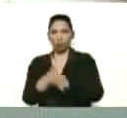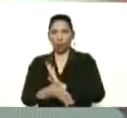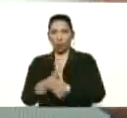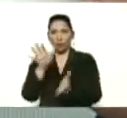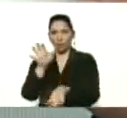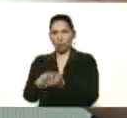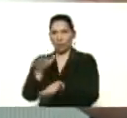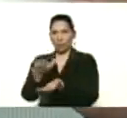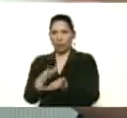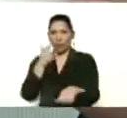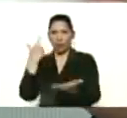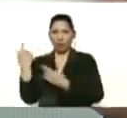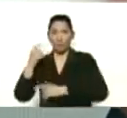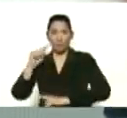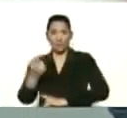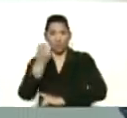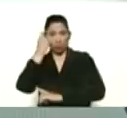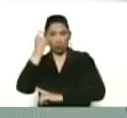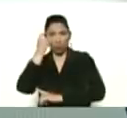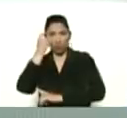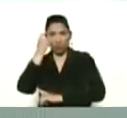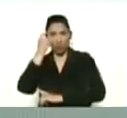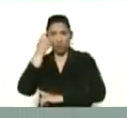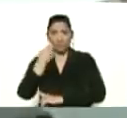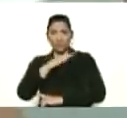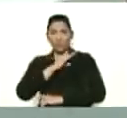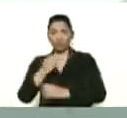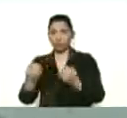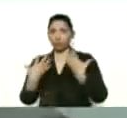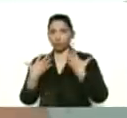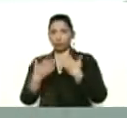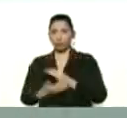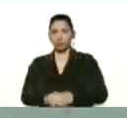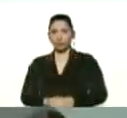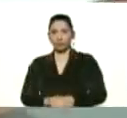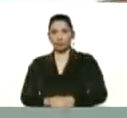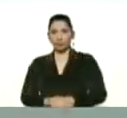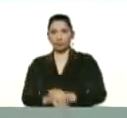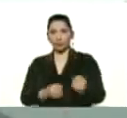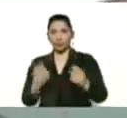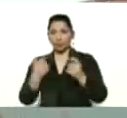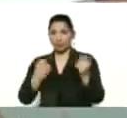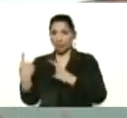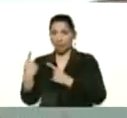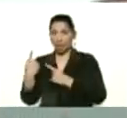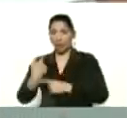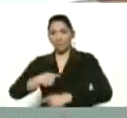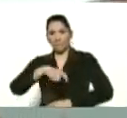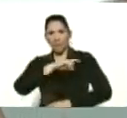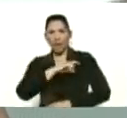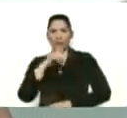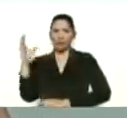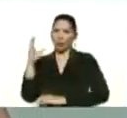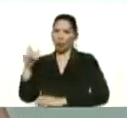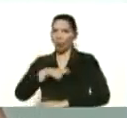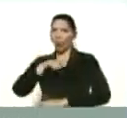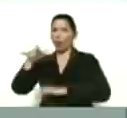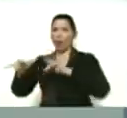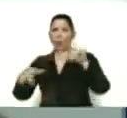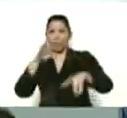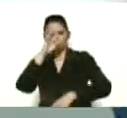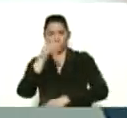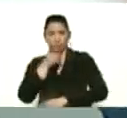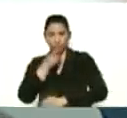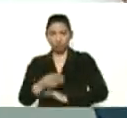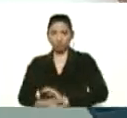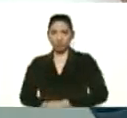Esparta. En los primeros días de la pandemia, sobre todo casos importados de viajes de España, de viajes de Colombia, de viajes de República